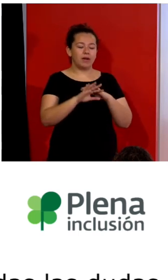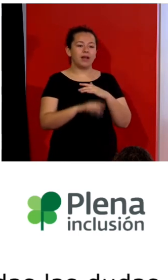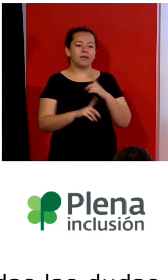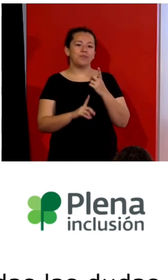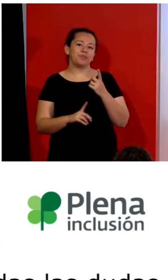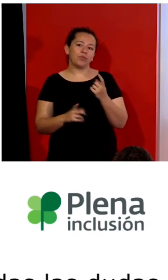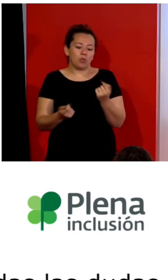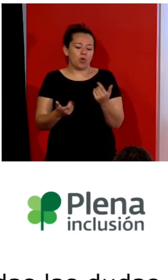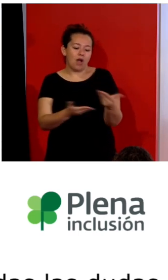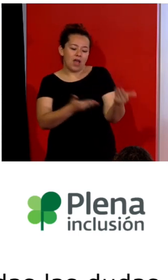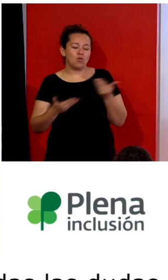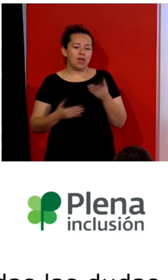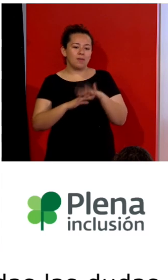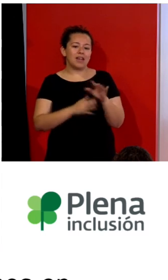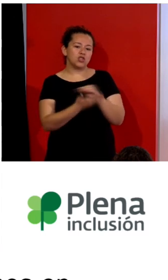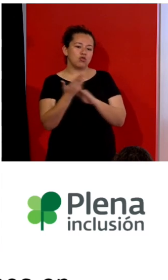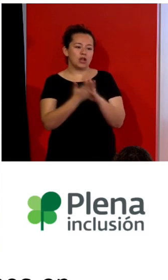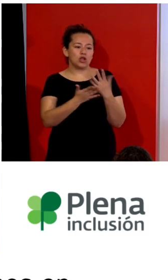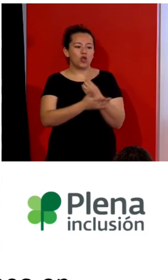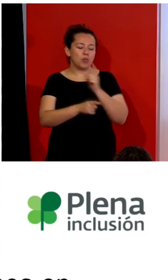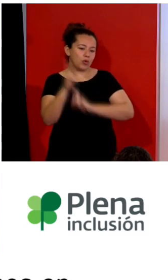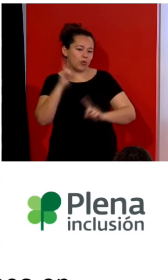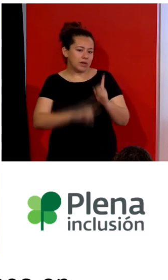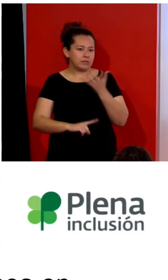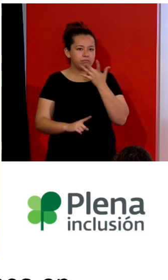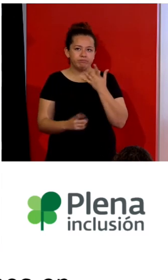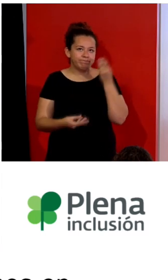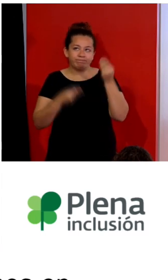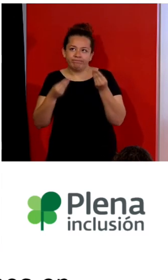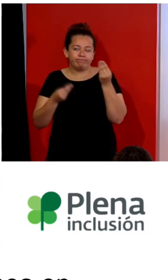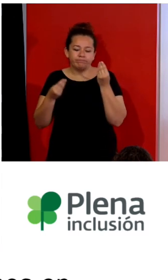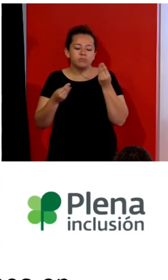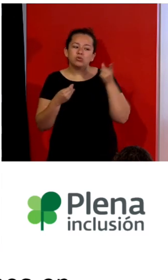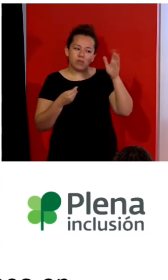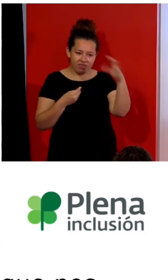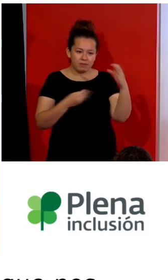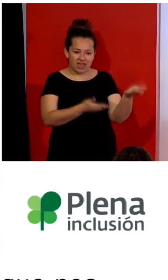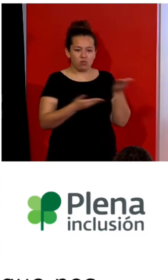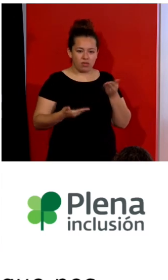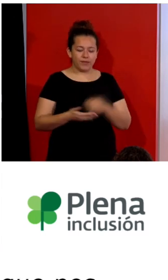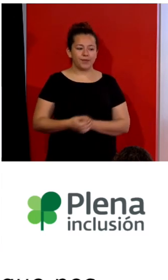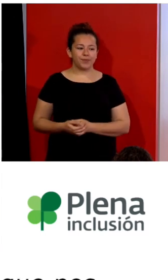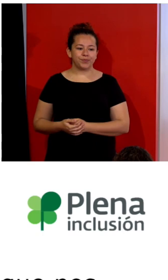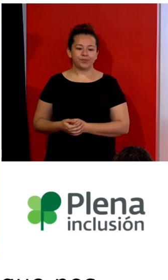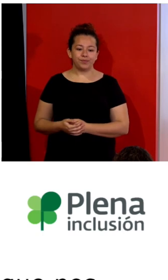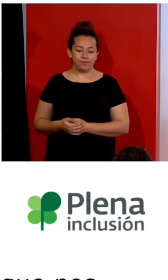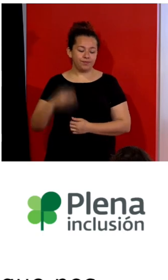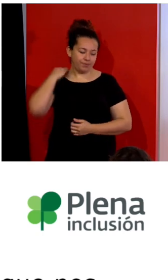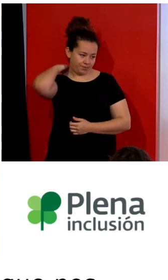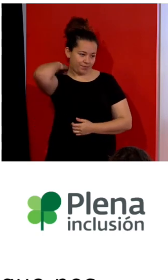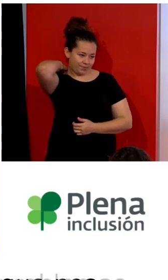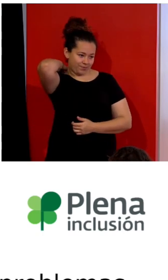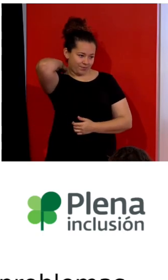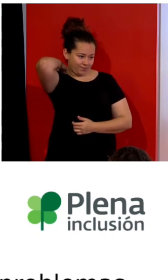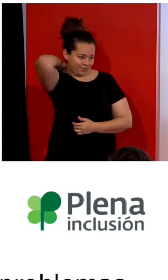nos ayudara a solucionar todos aquellos problemas que nos íbamos planteando. En este sentido,